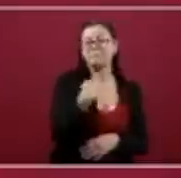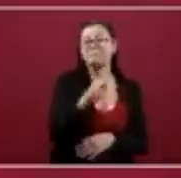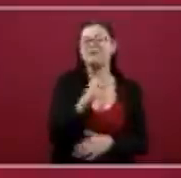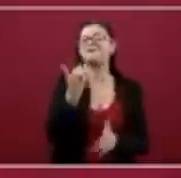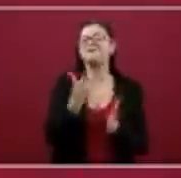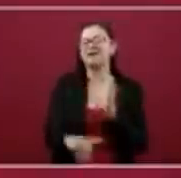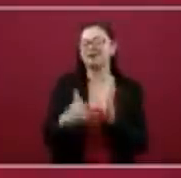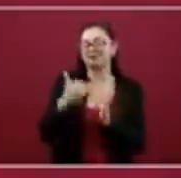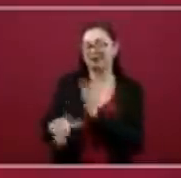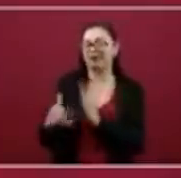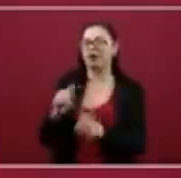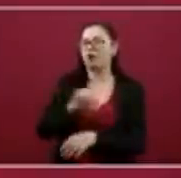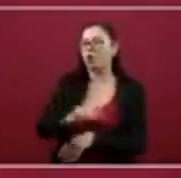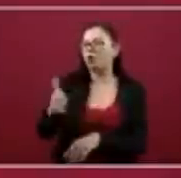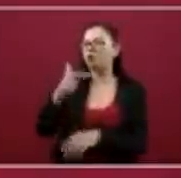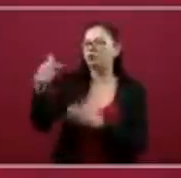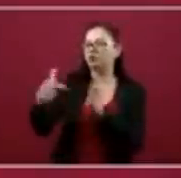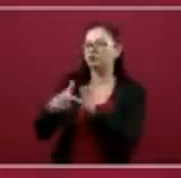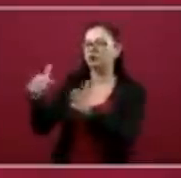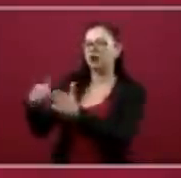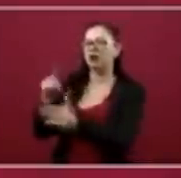acopio.